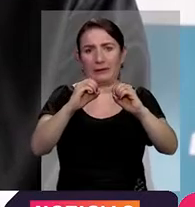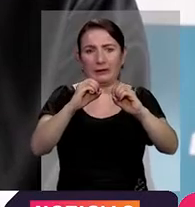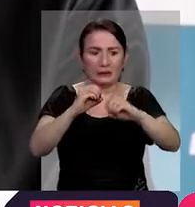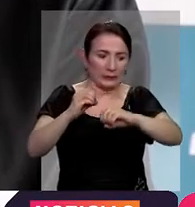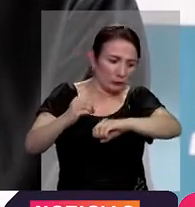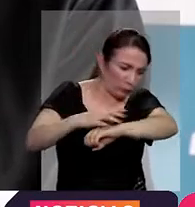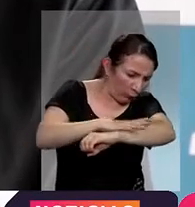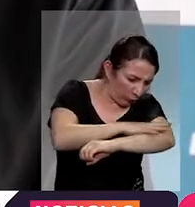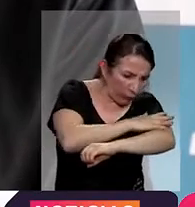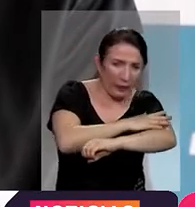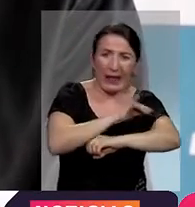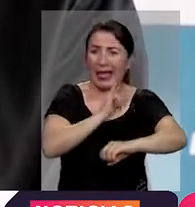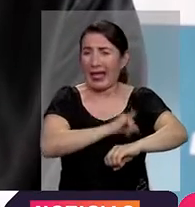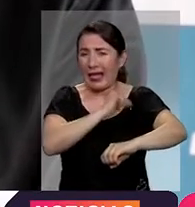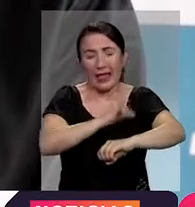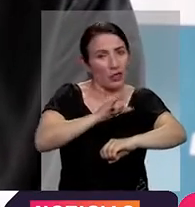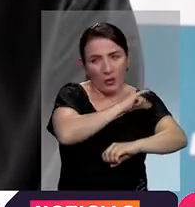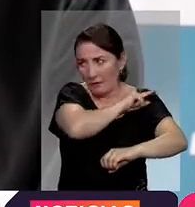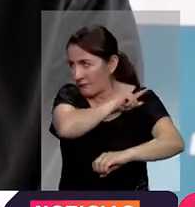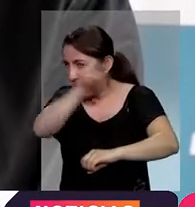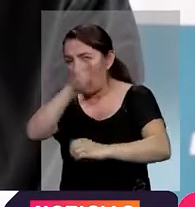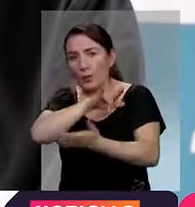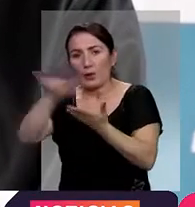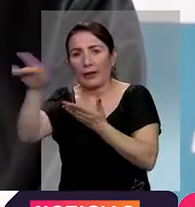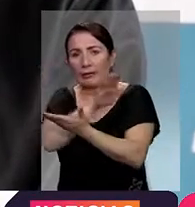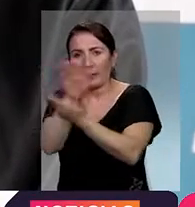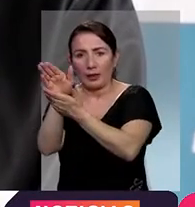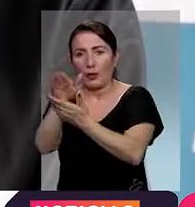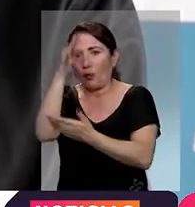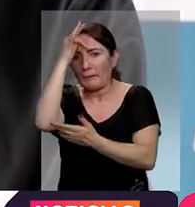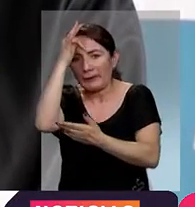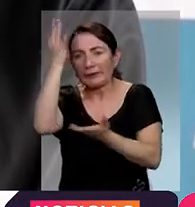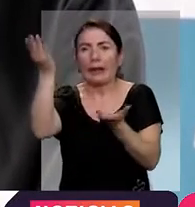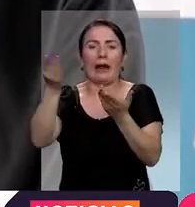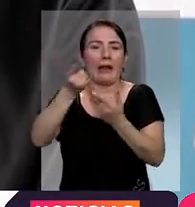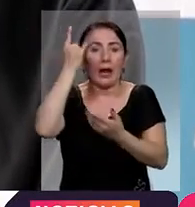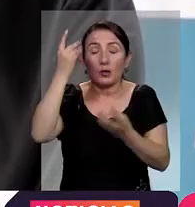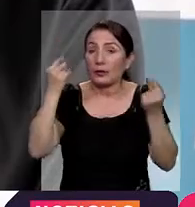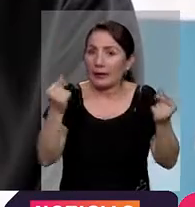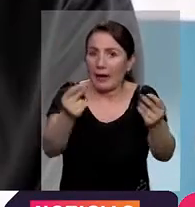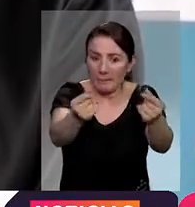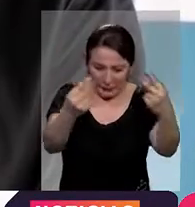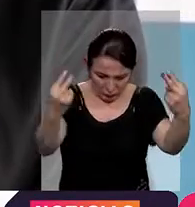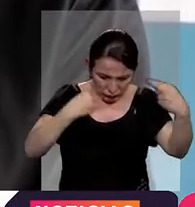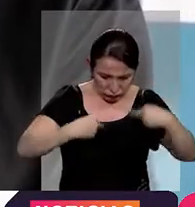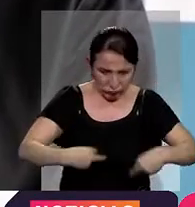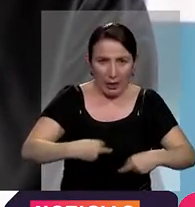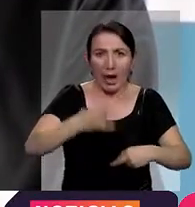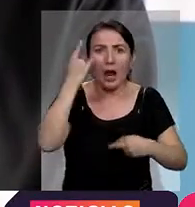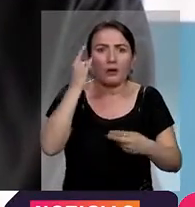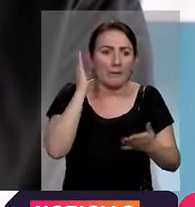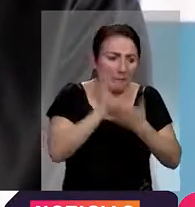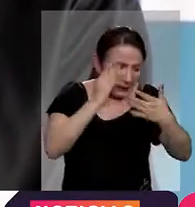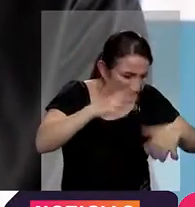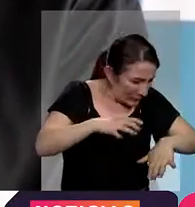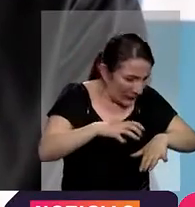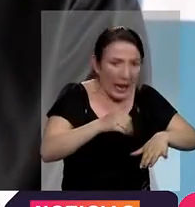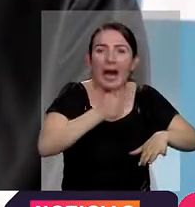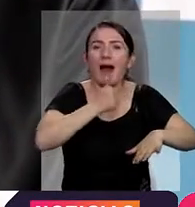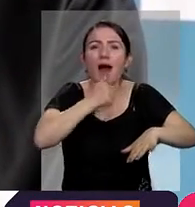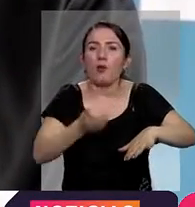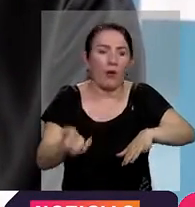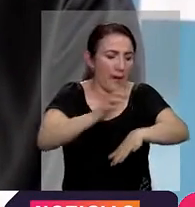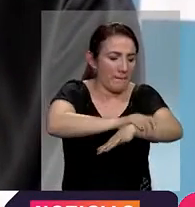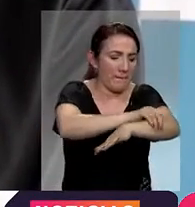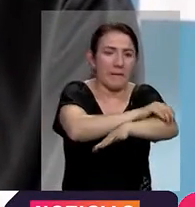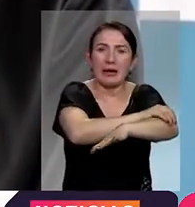pospongan el acudir al centro asistencial más cercano. Vengan con rapidez, no apliquen absolutamente nada, sino agua y